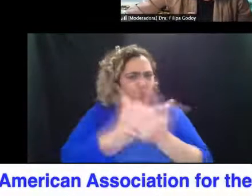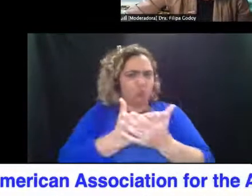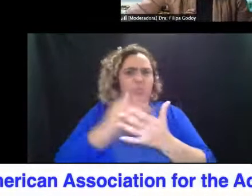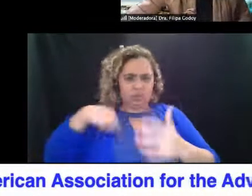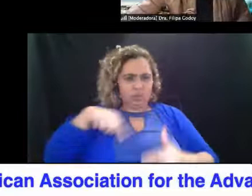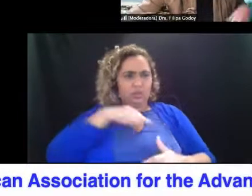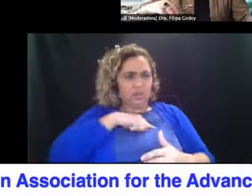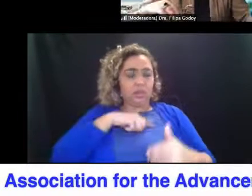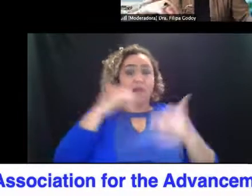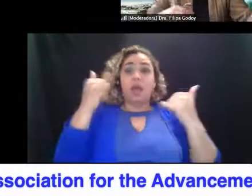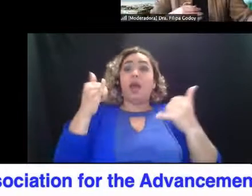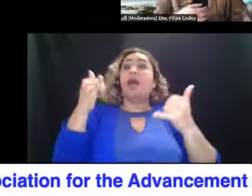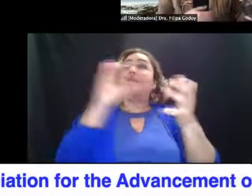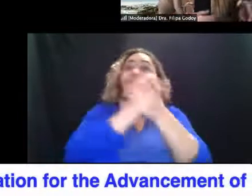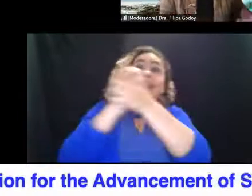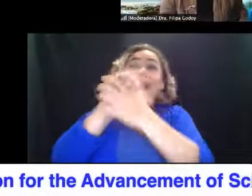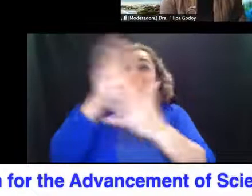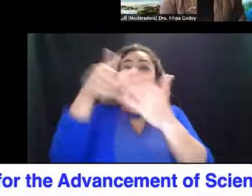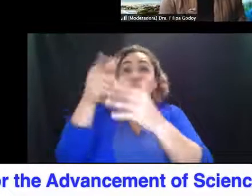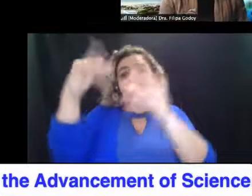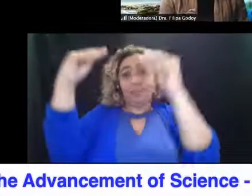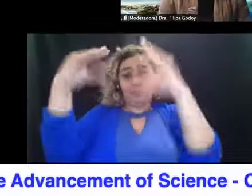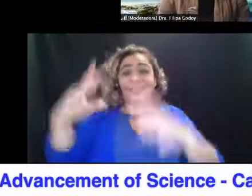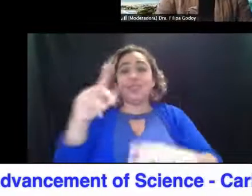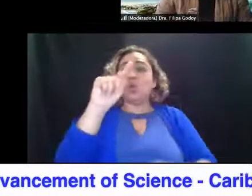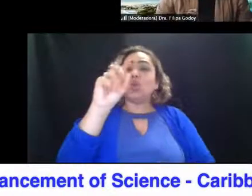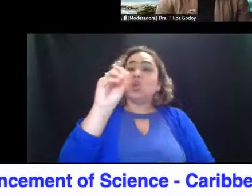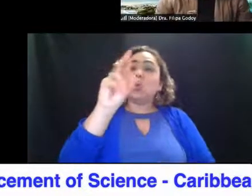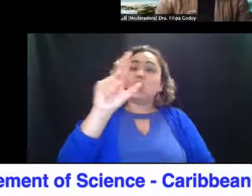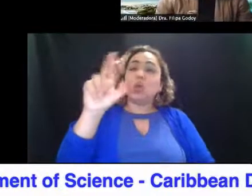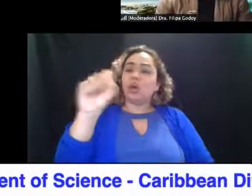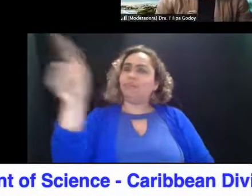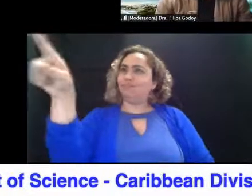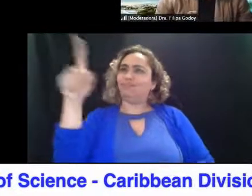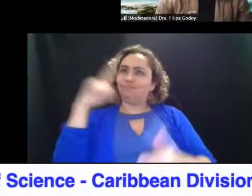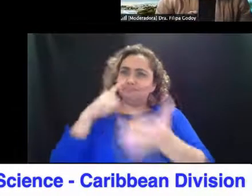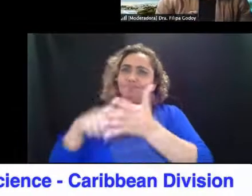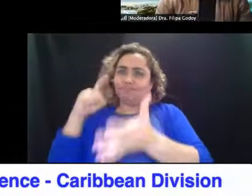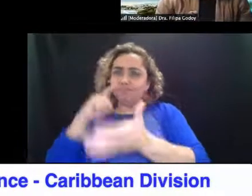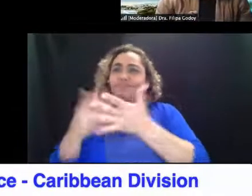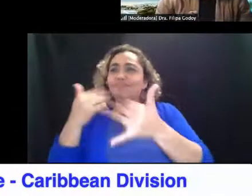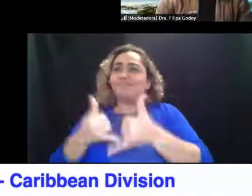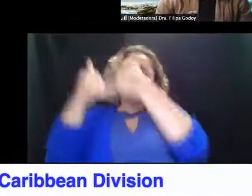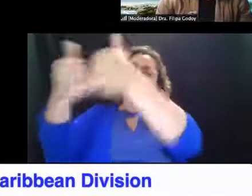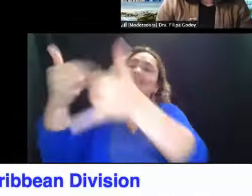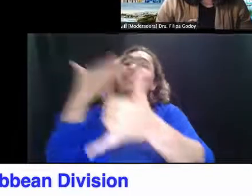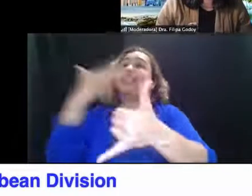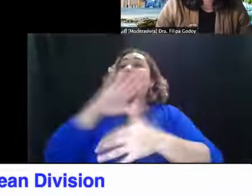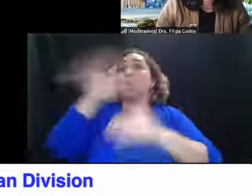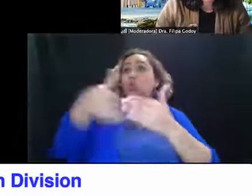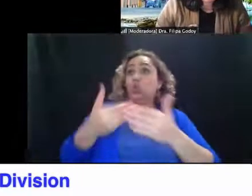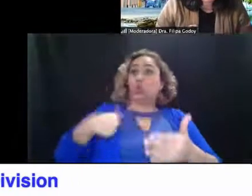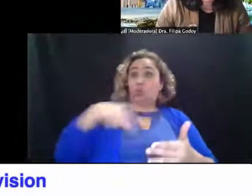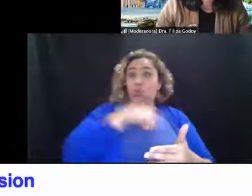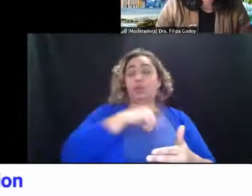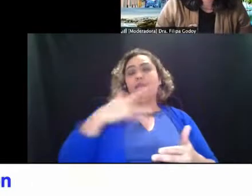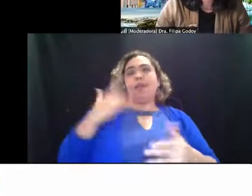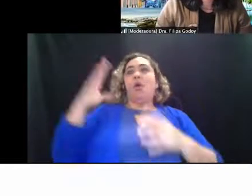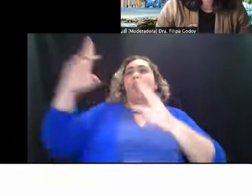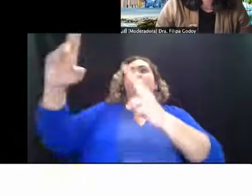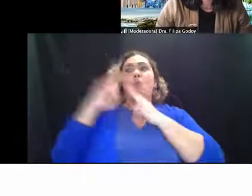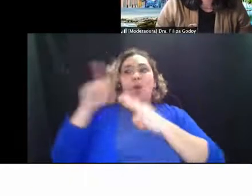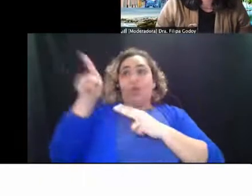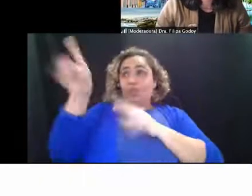Y muchas felicidades de nuevo, profesora Torres, por su reconocimiento. A nombre de toda la Junta, nos honra que haya